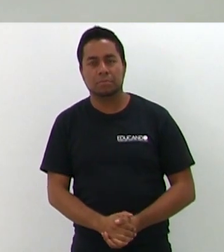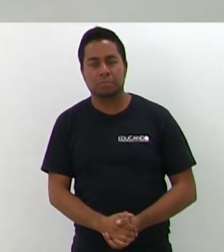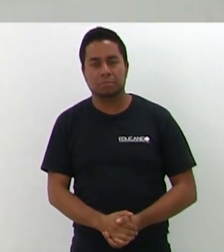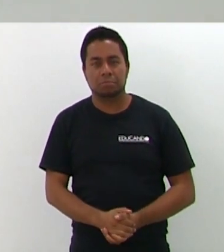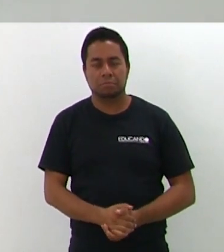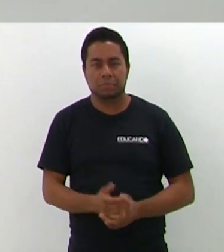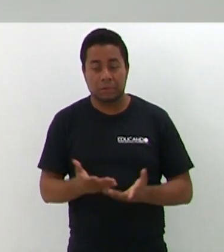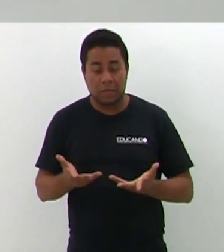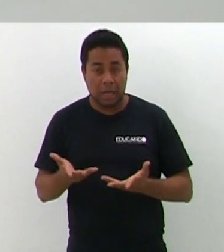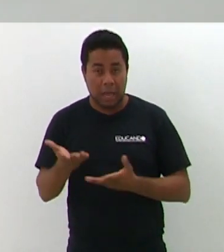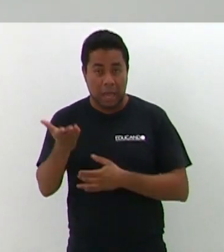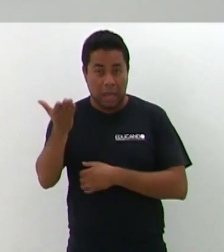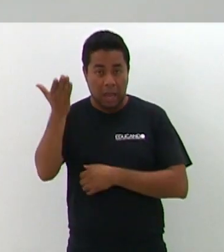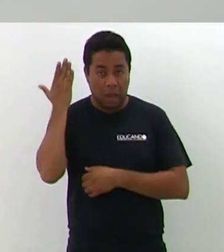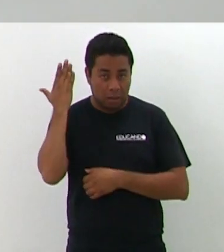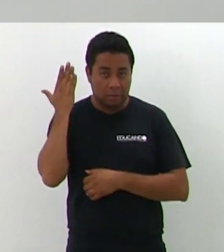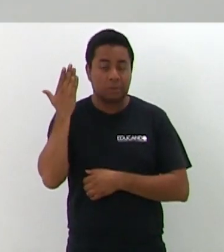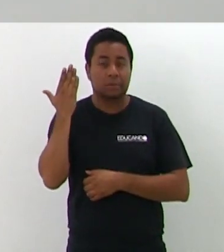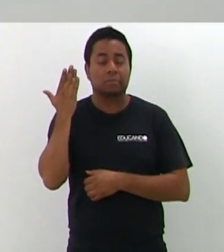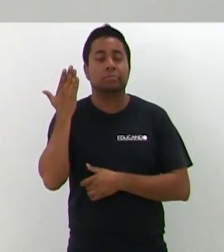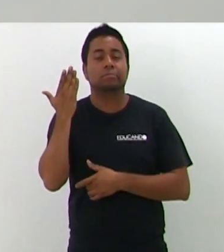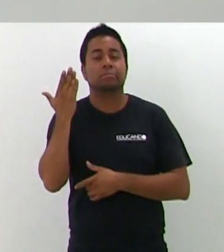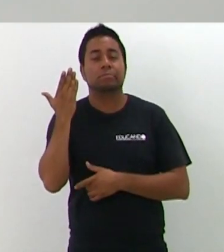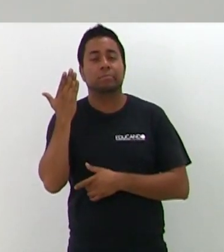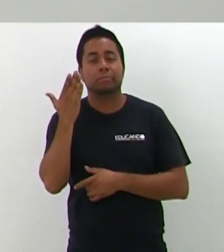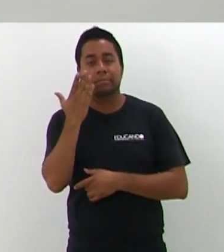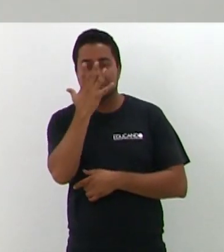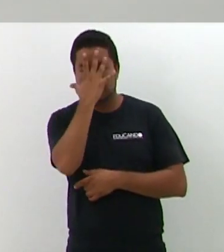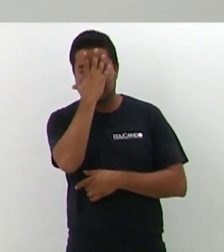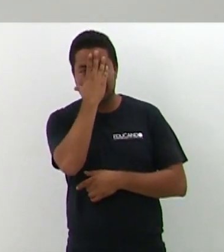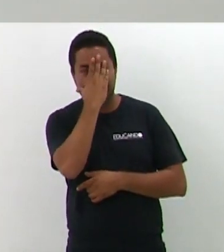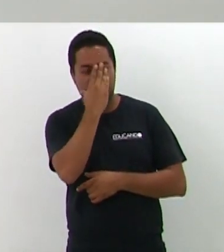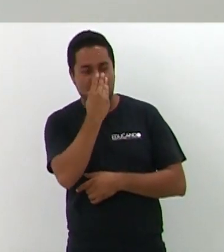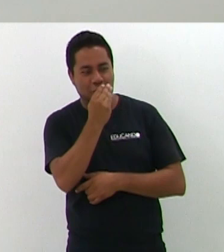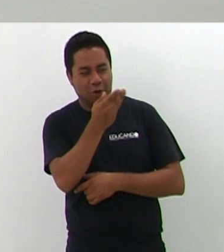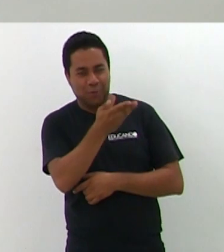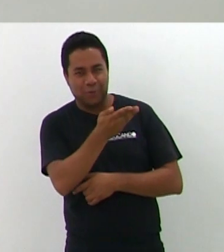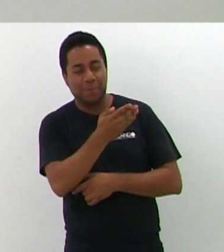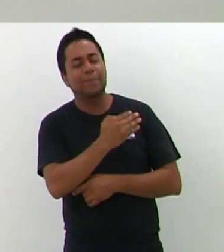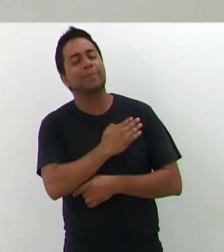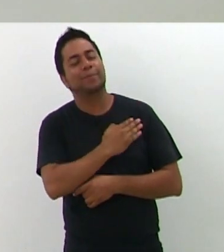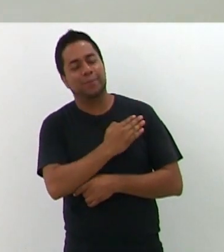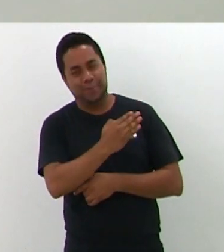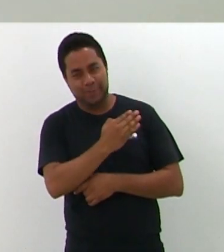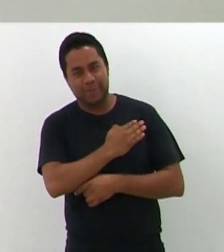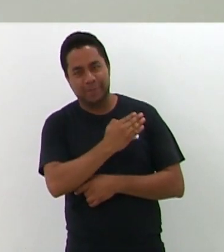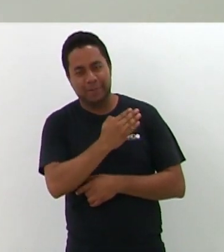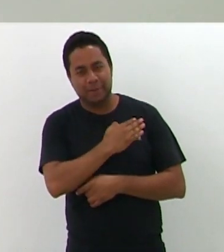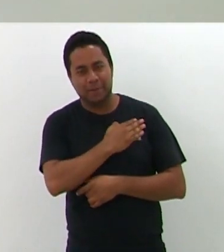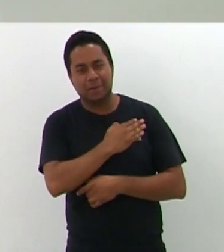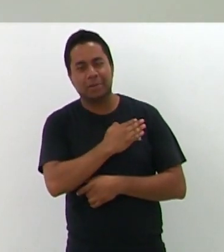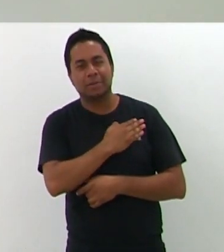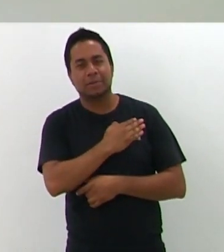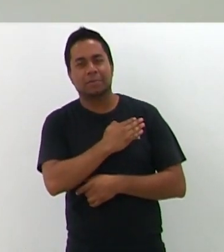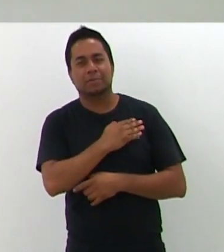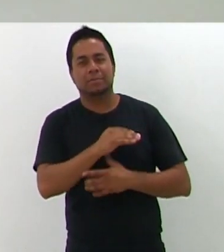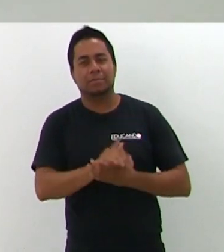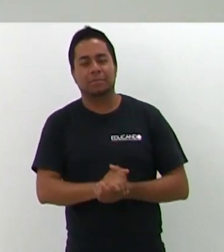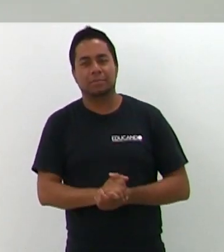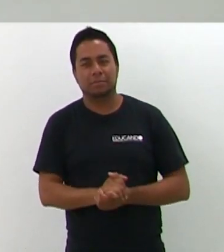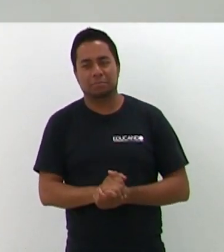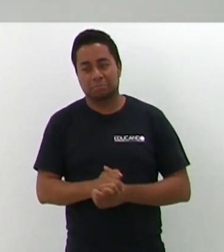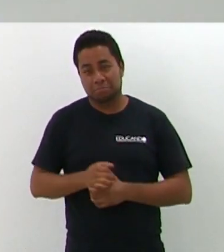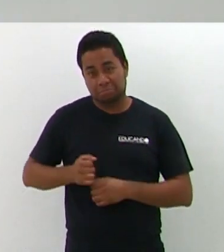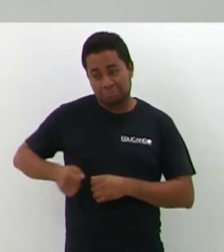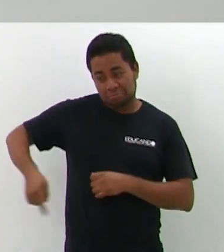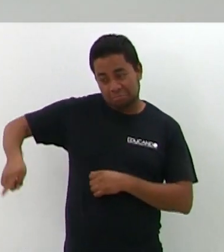érase una vez un lobito bueno al que maltrataban